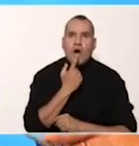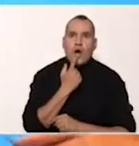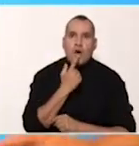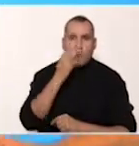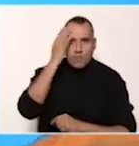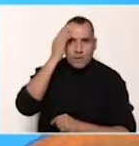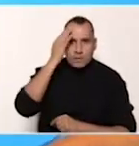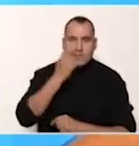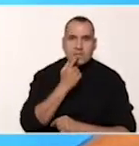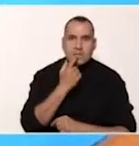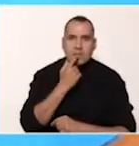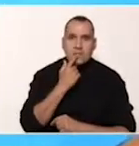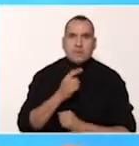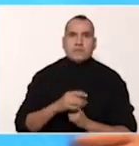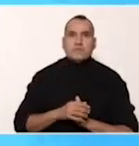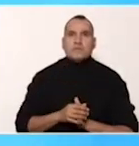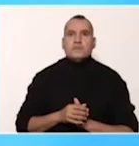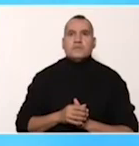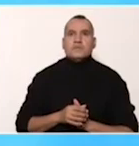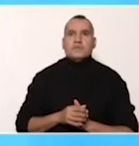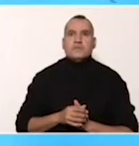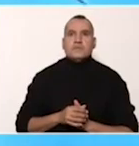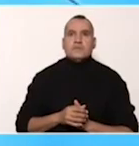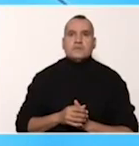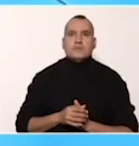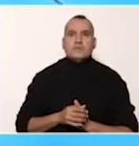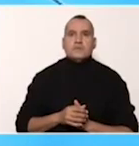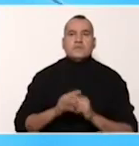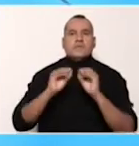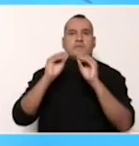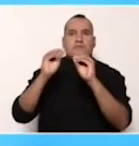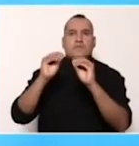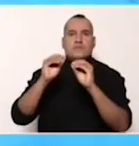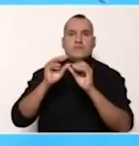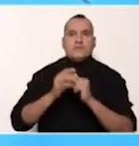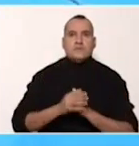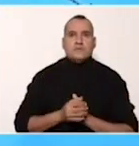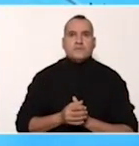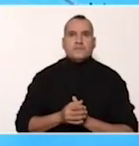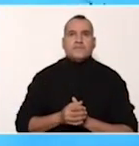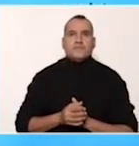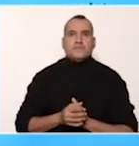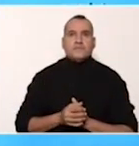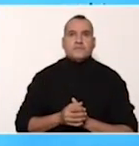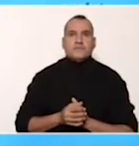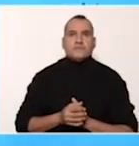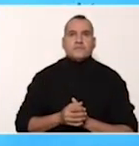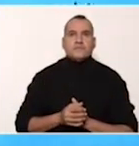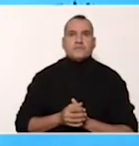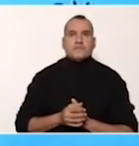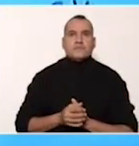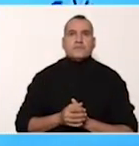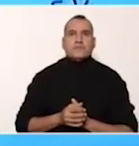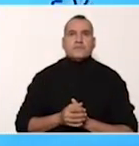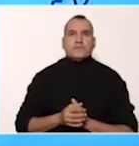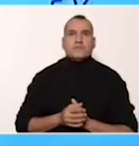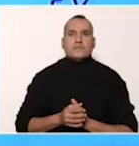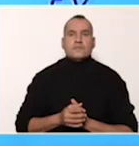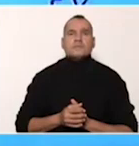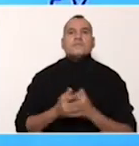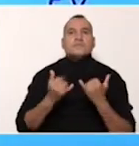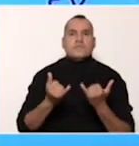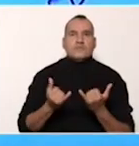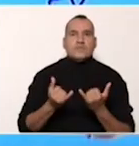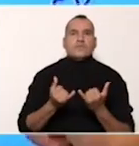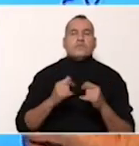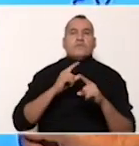se detalle que este término que me dio aquí es el que voy a poner aquí. Ahora, ese término lo tengo que multiplicar por cada uno